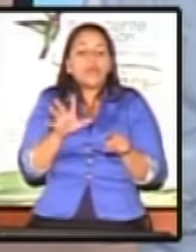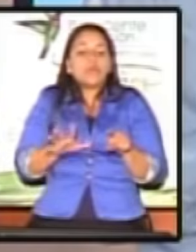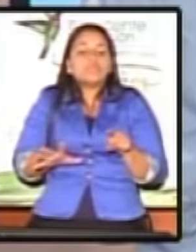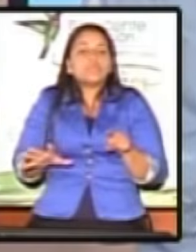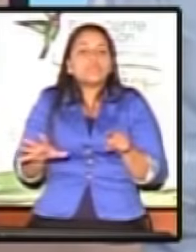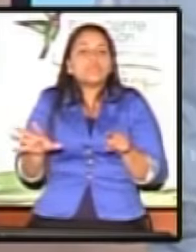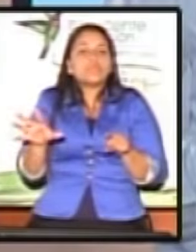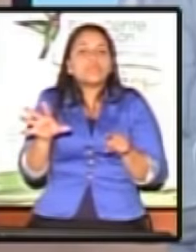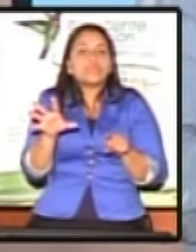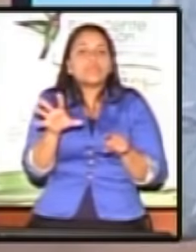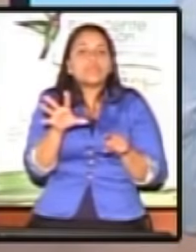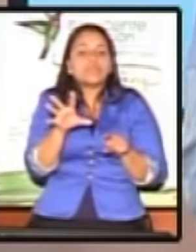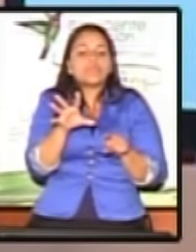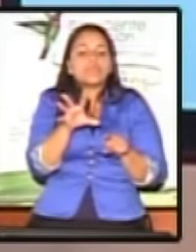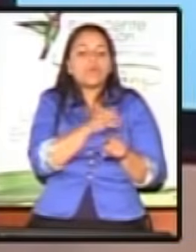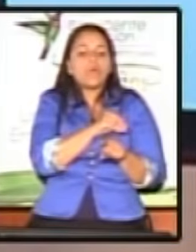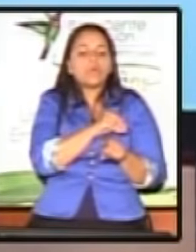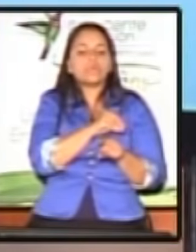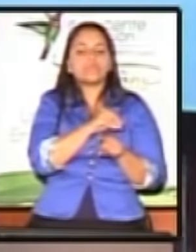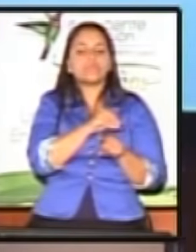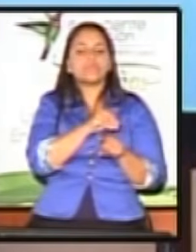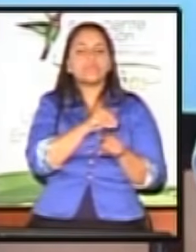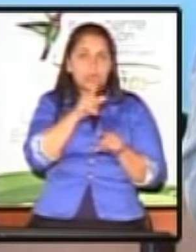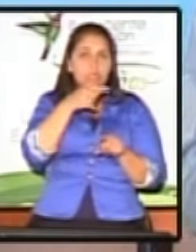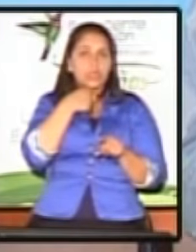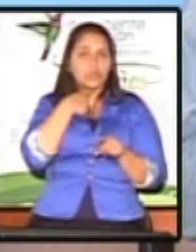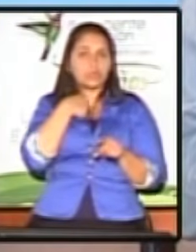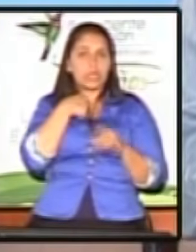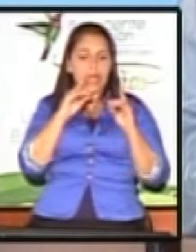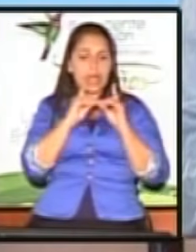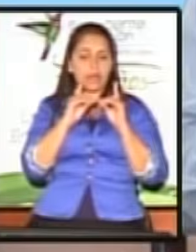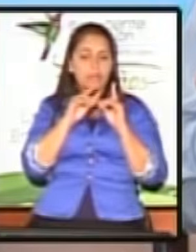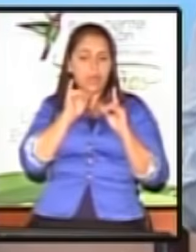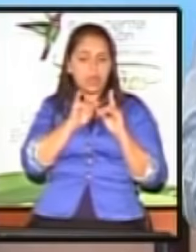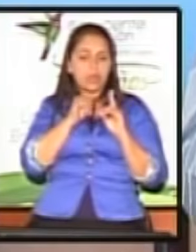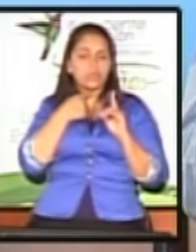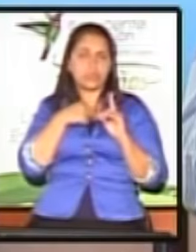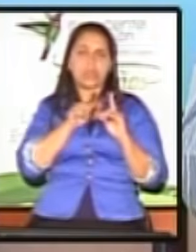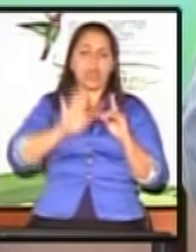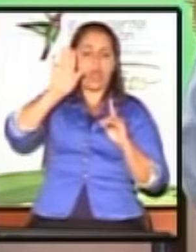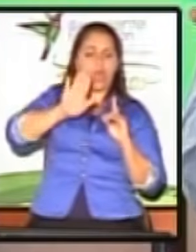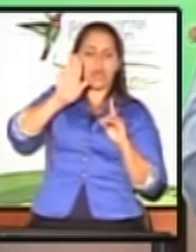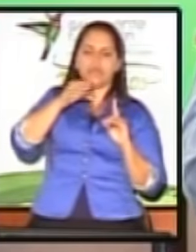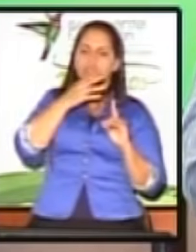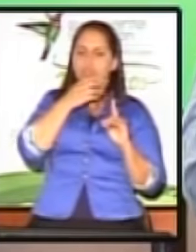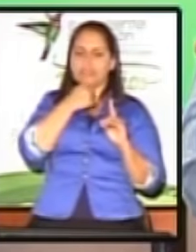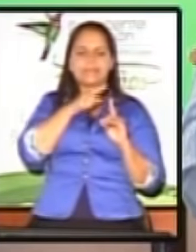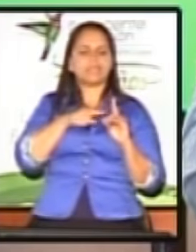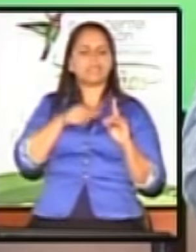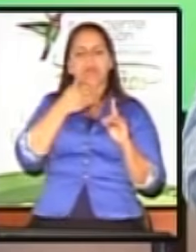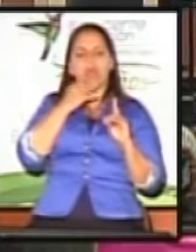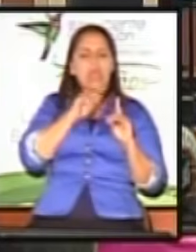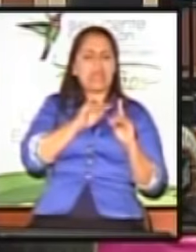poquitos aquí me levantarían la mano si yo les dijera: ¿quién quiere estar postrado? Muchas veces le tememos más que a la misma